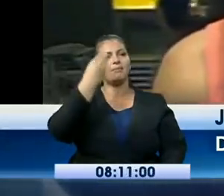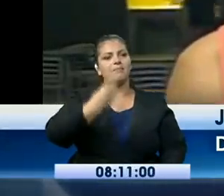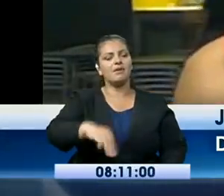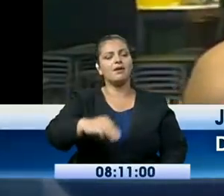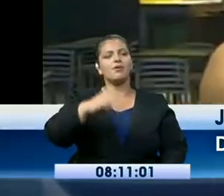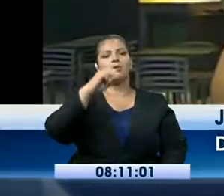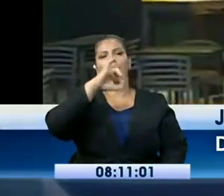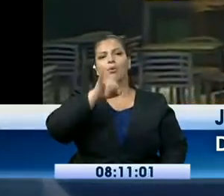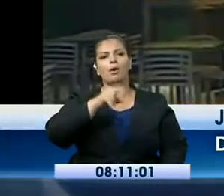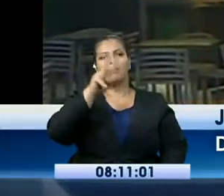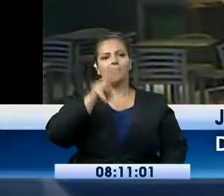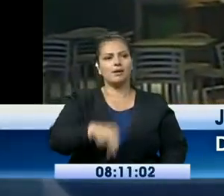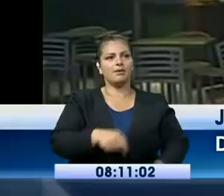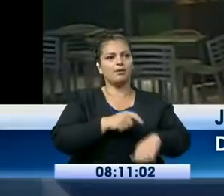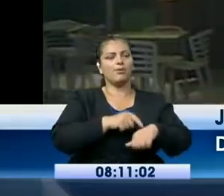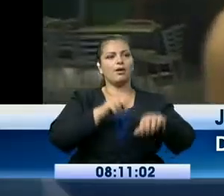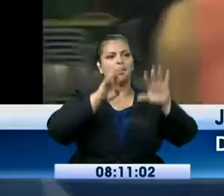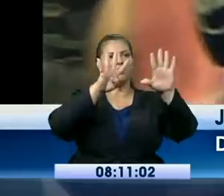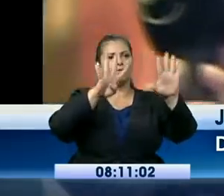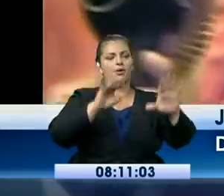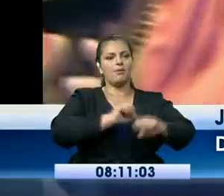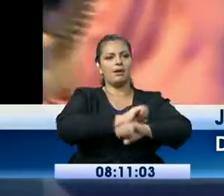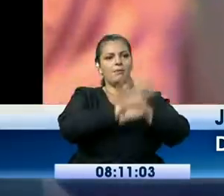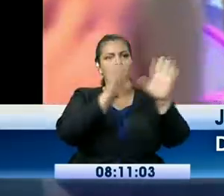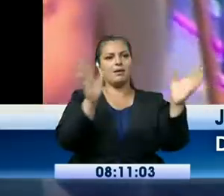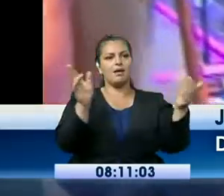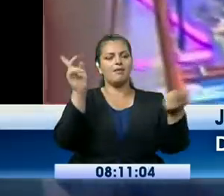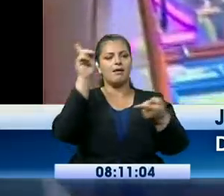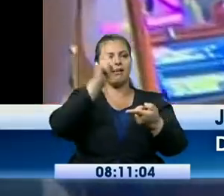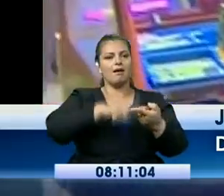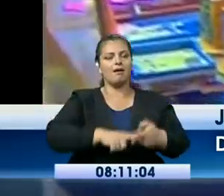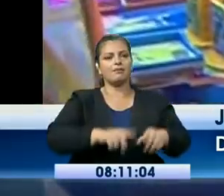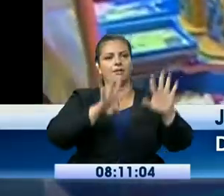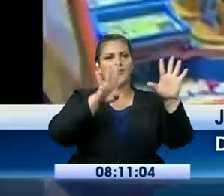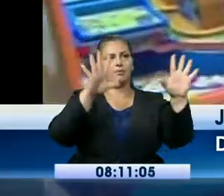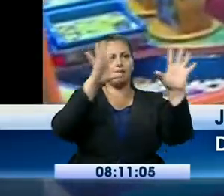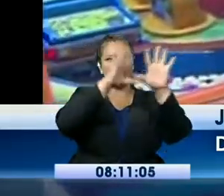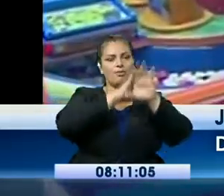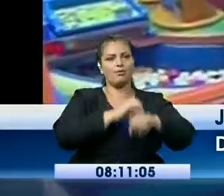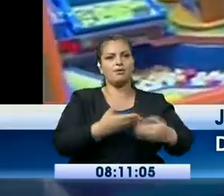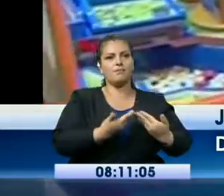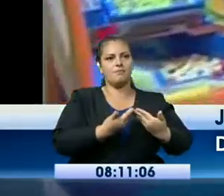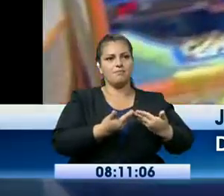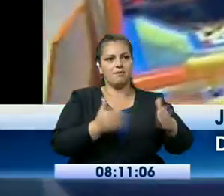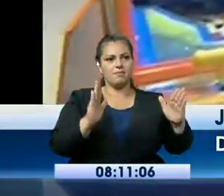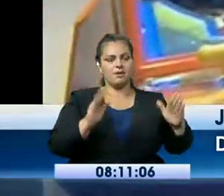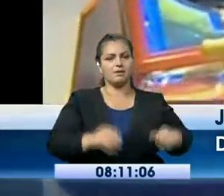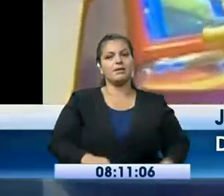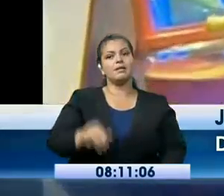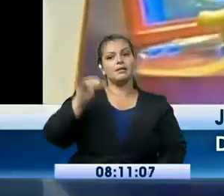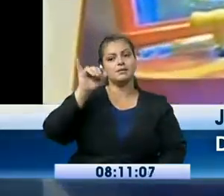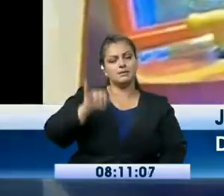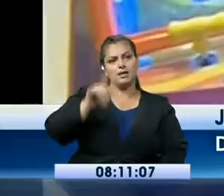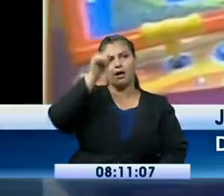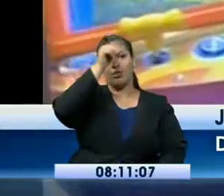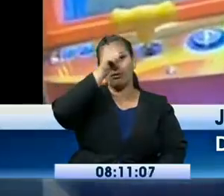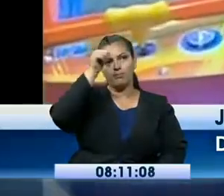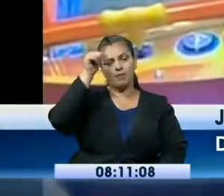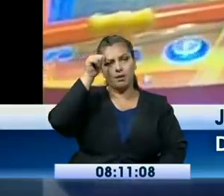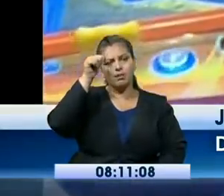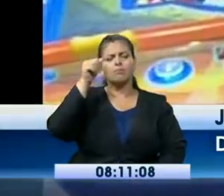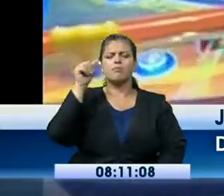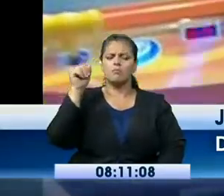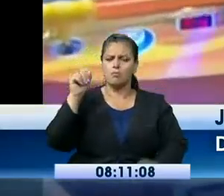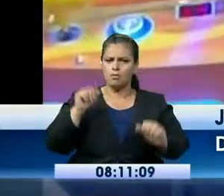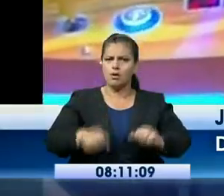y feriados también desde las 9 de la mañana hasta las 9 de la noche se cuéntanos brevemente las características de los huevos las temáticas